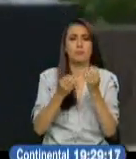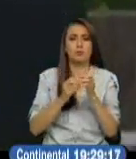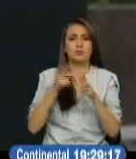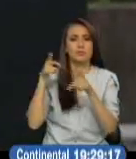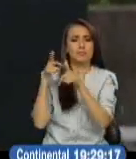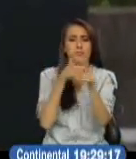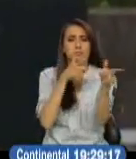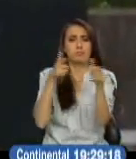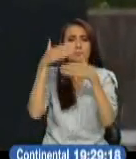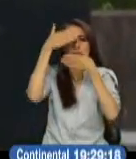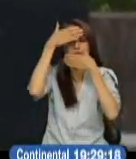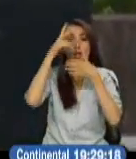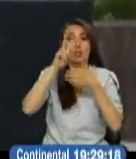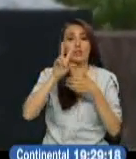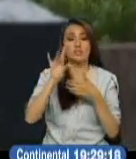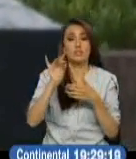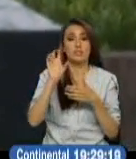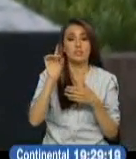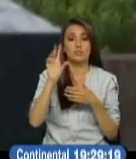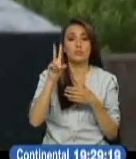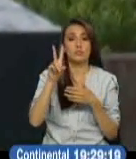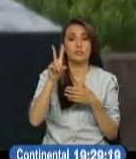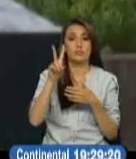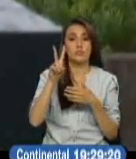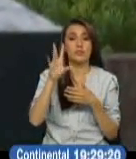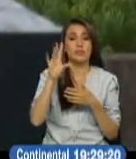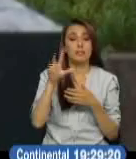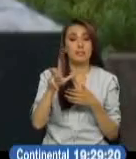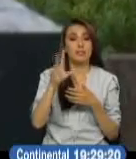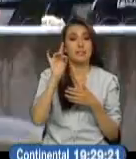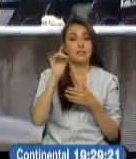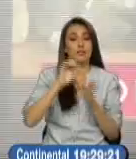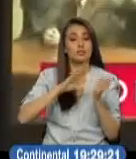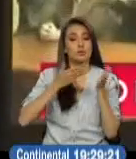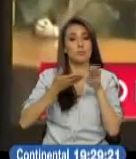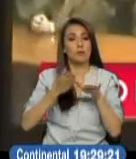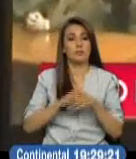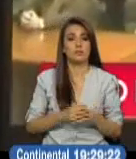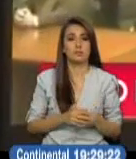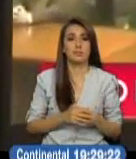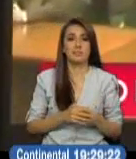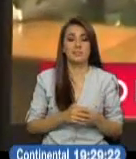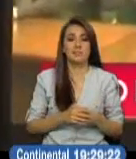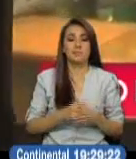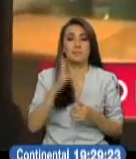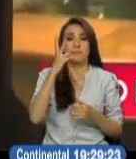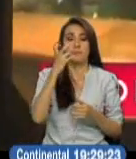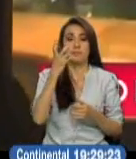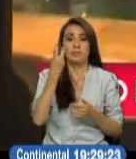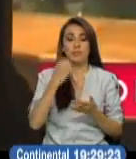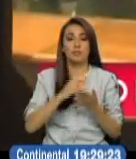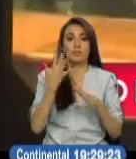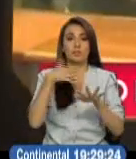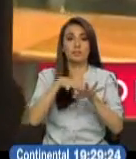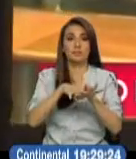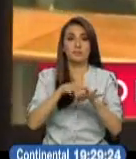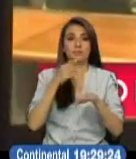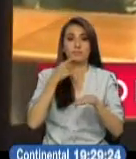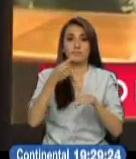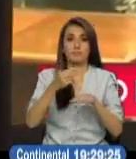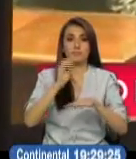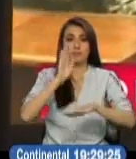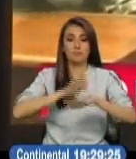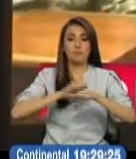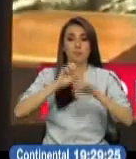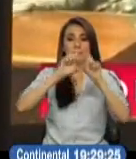que han dejado 238 muertos desde el 7 de enero de 2015. Los 12 integrantes de un jurado declararon por unanimidad